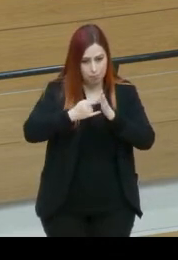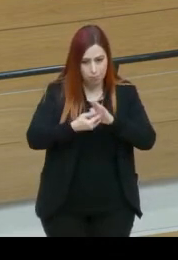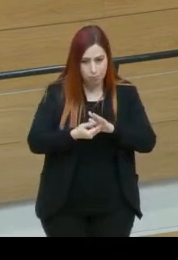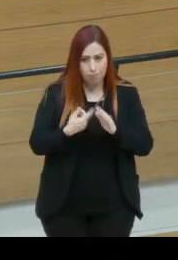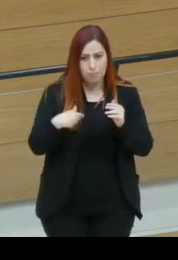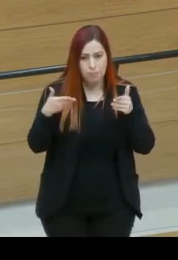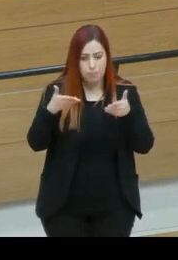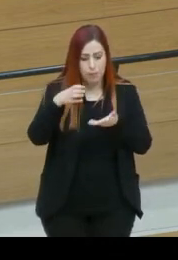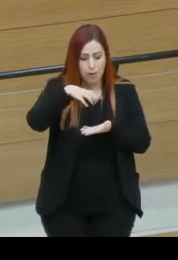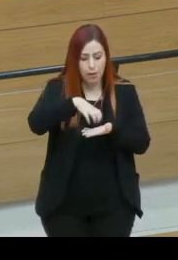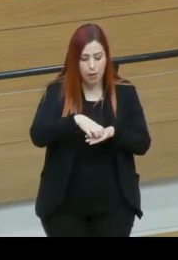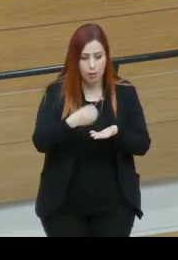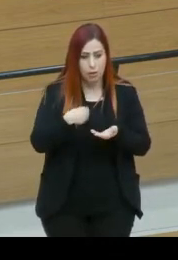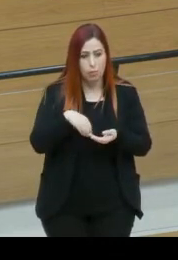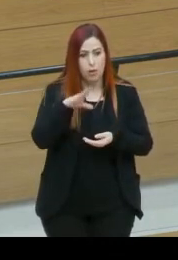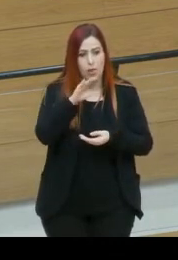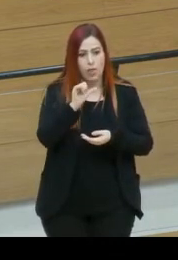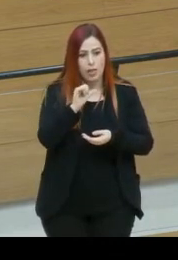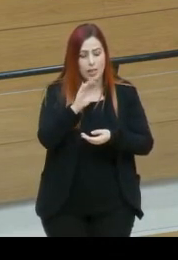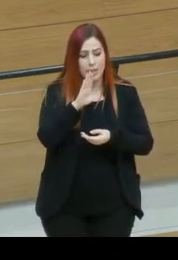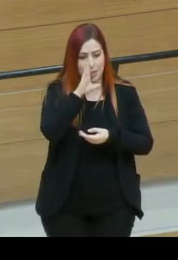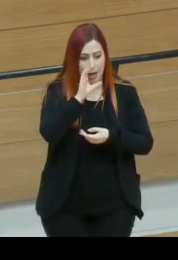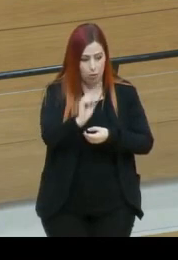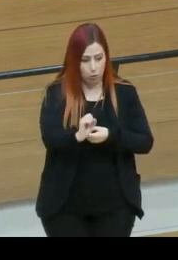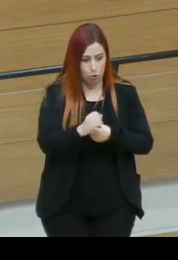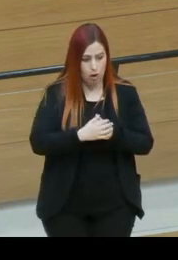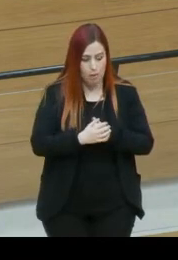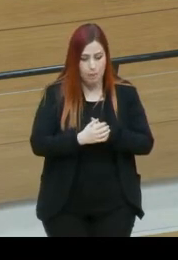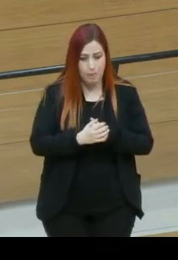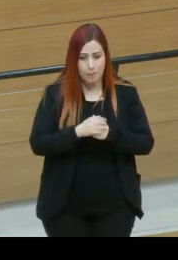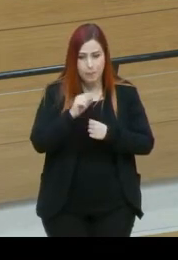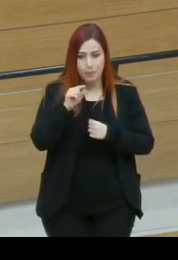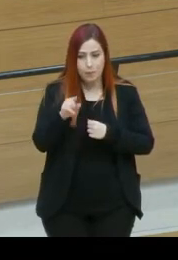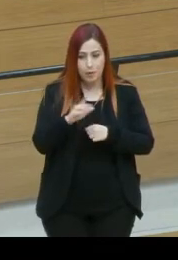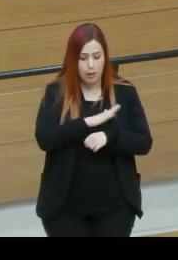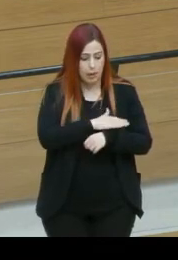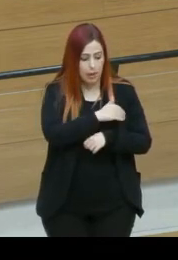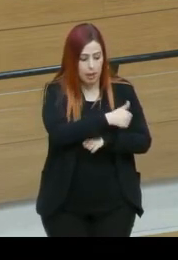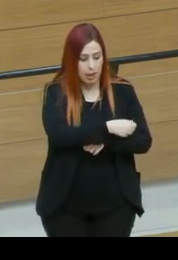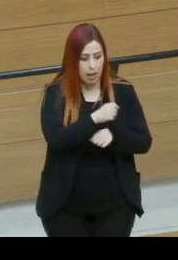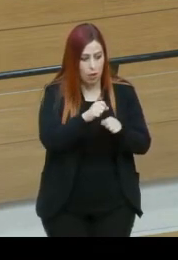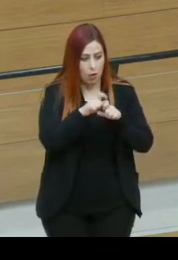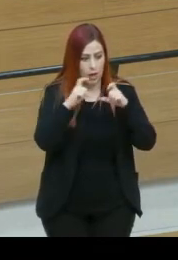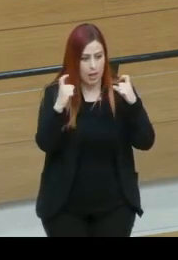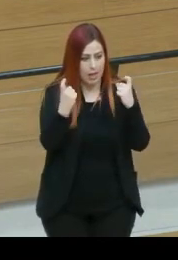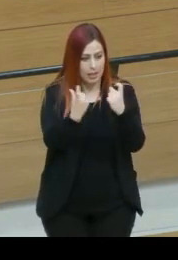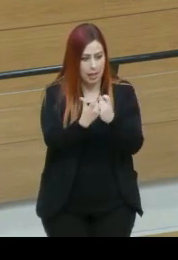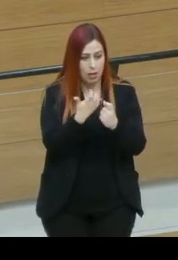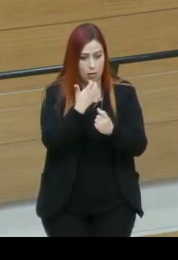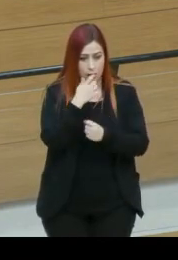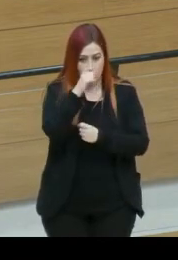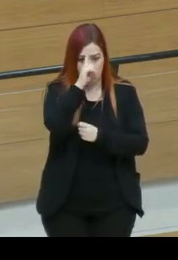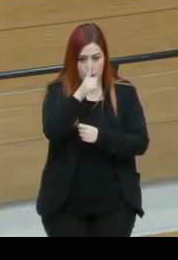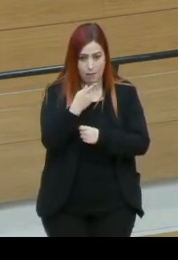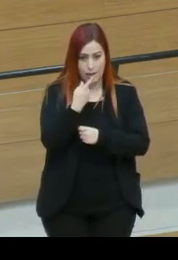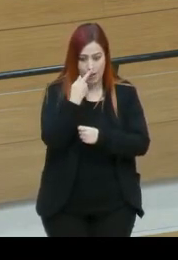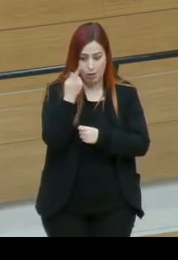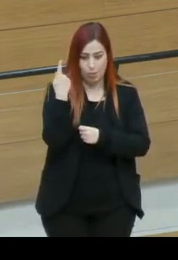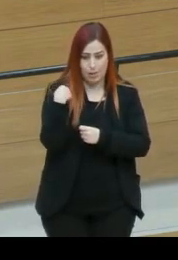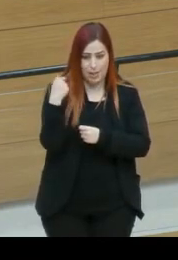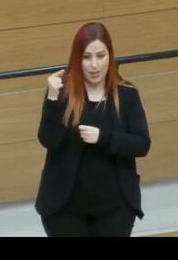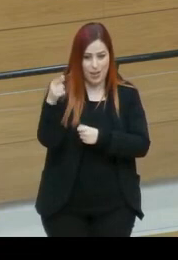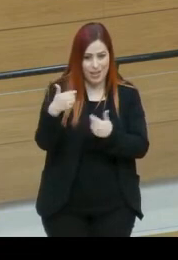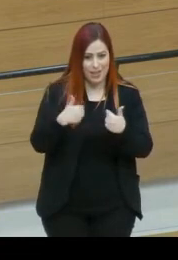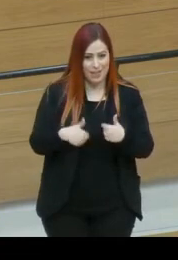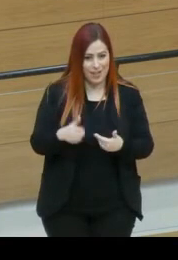Centro de Investigación CIS Cartuja, en la isla de la Cartuja, y justito al lado del estadio donde, por si nadie se enteró, el año pasado el Betis pues, ganó